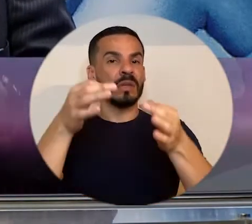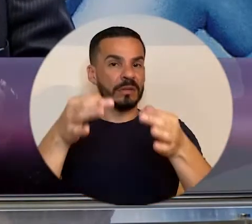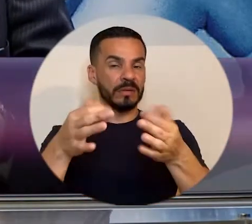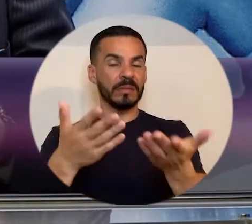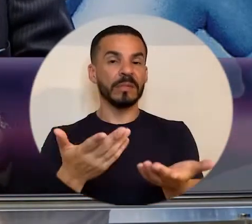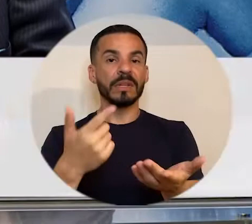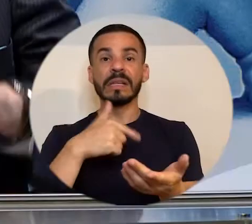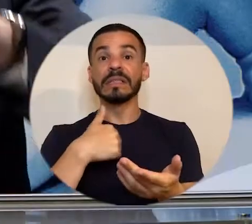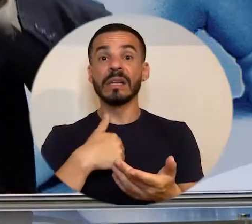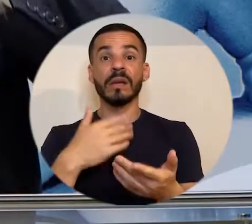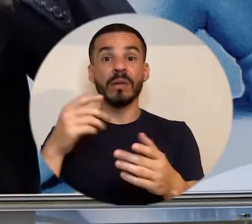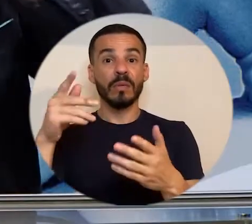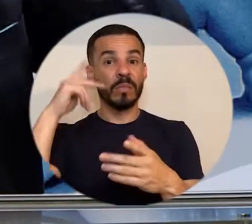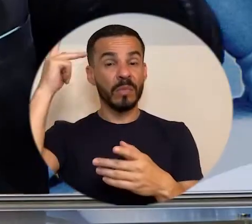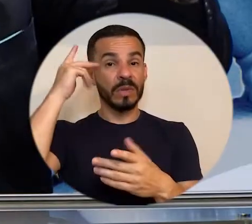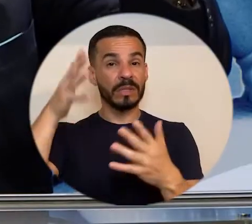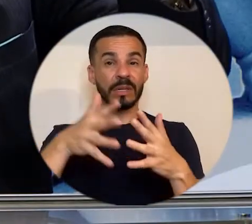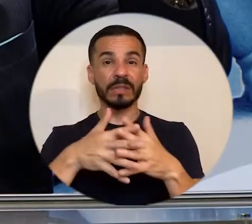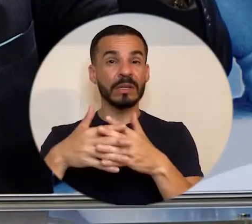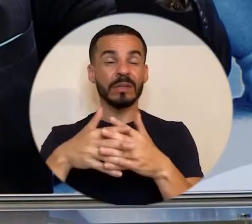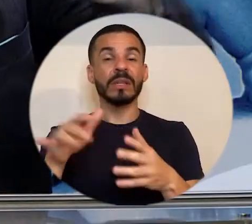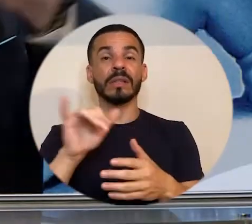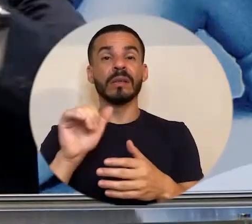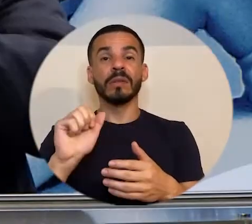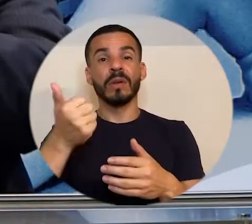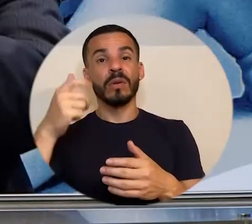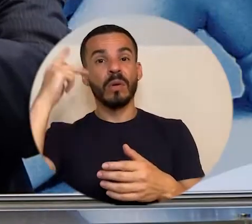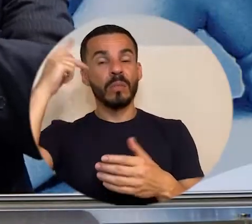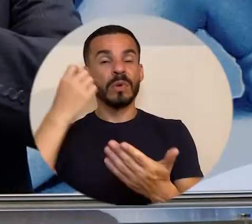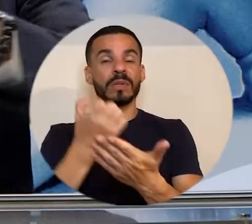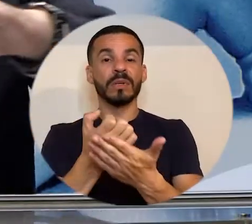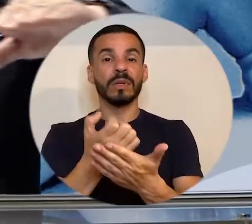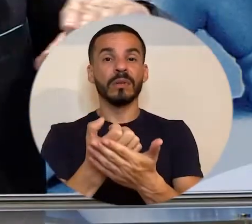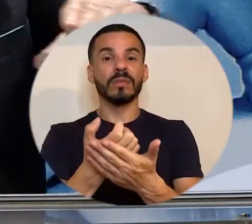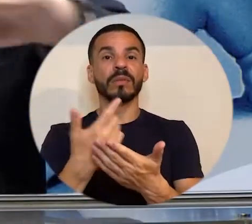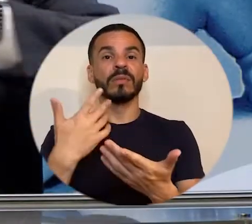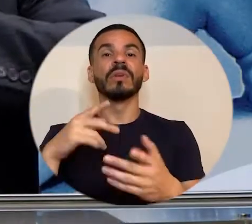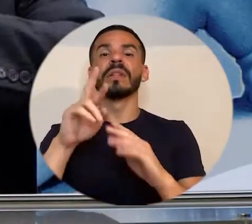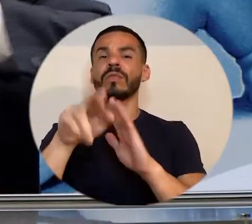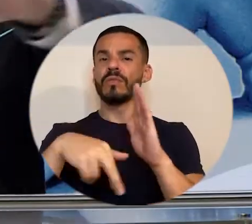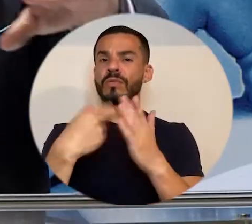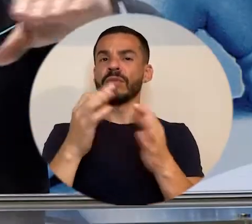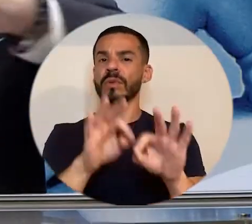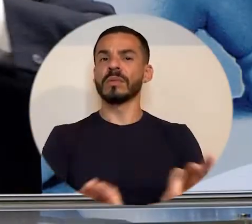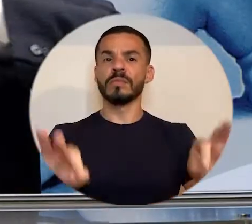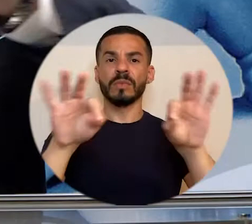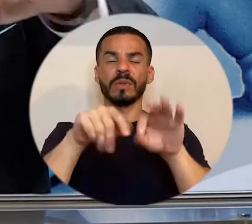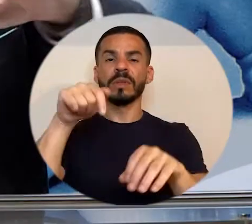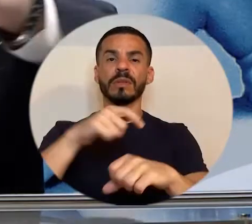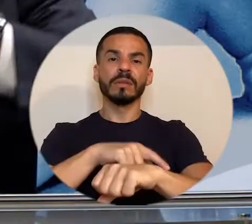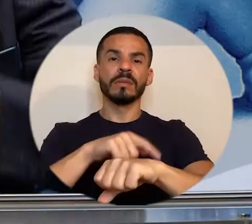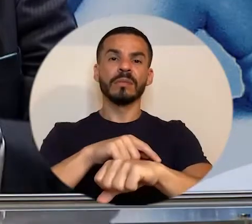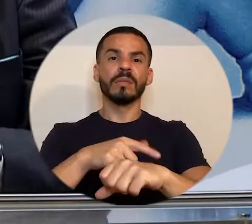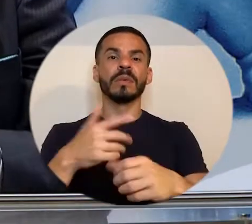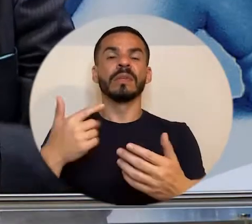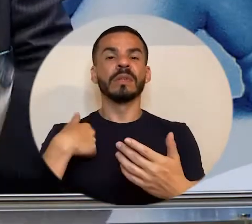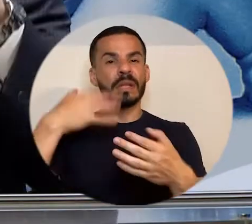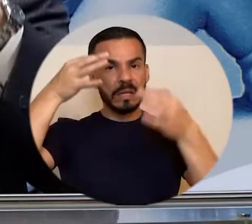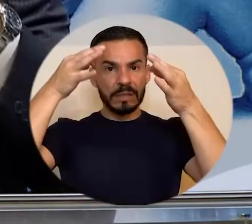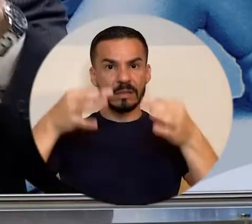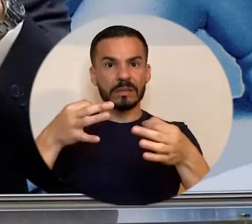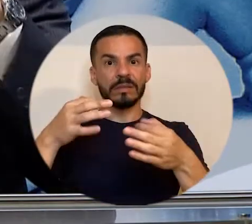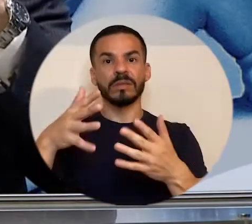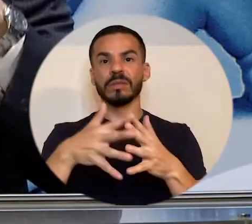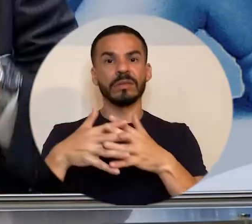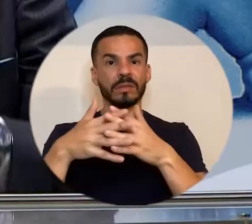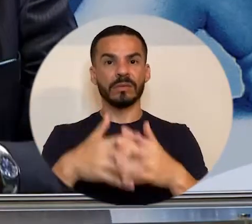ayudas determinadas. Sí hay una política de Estados Unidos, pero también hay la otra, la política económica, que juega un rol fundamental en estos momentos